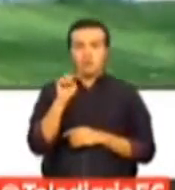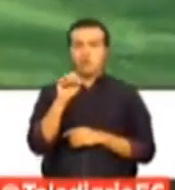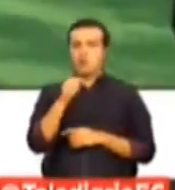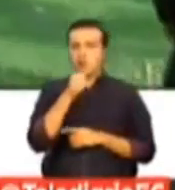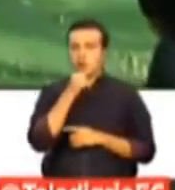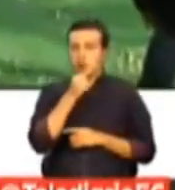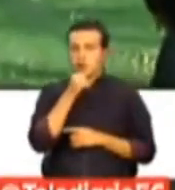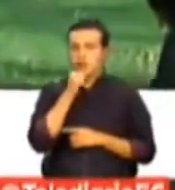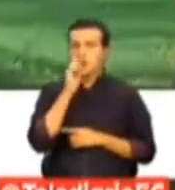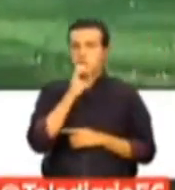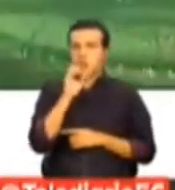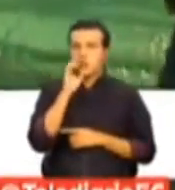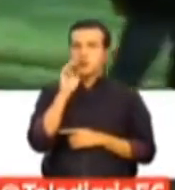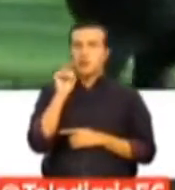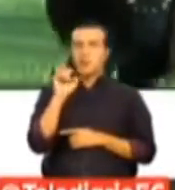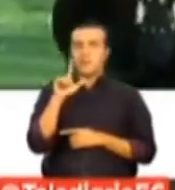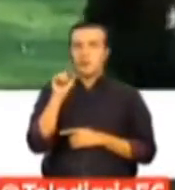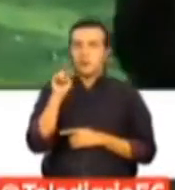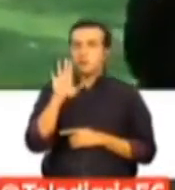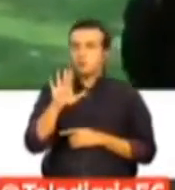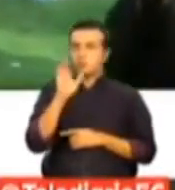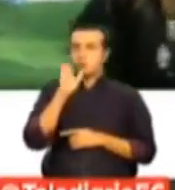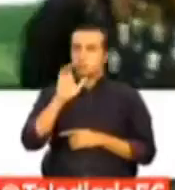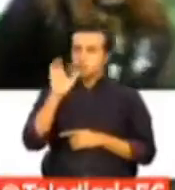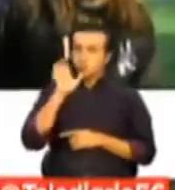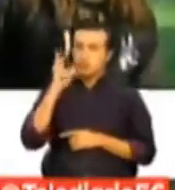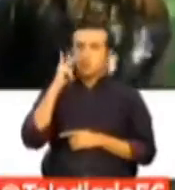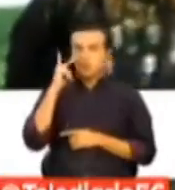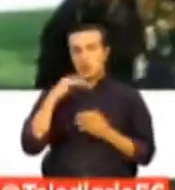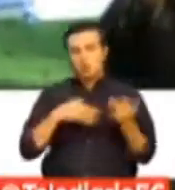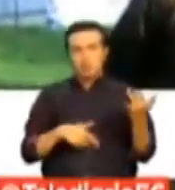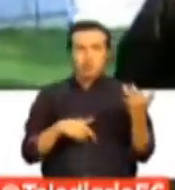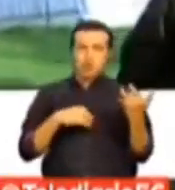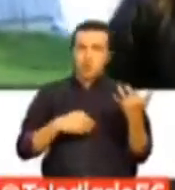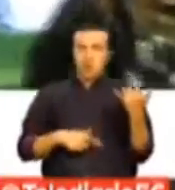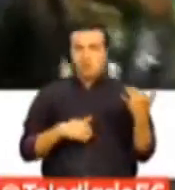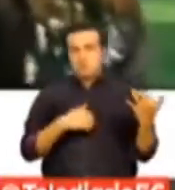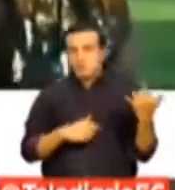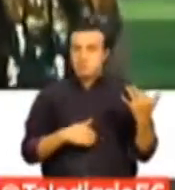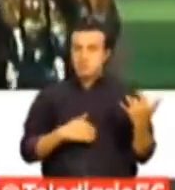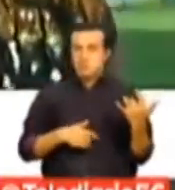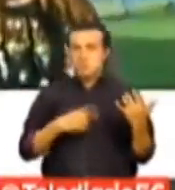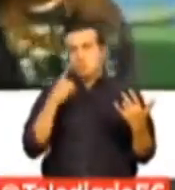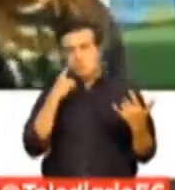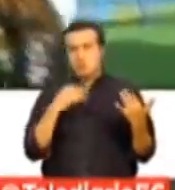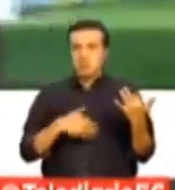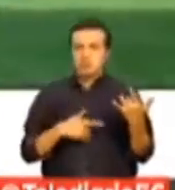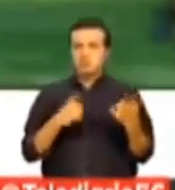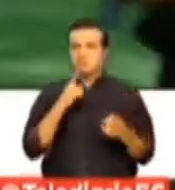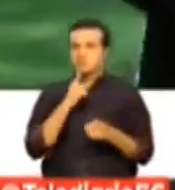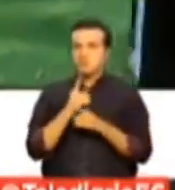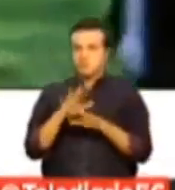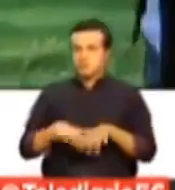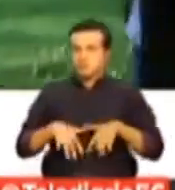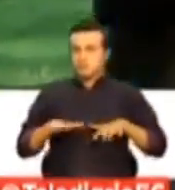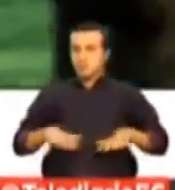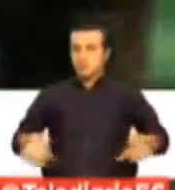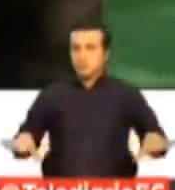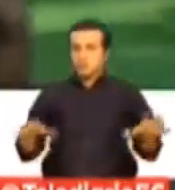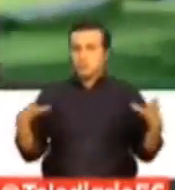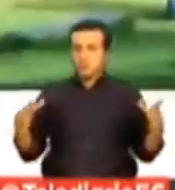el vocalista de Malón. Ya están haciendo las pruebas de audio, como podemos ver acá en la concha